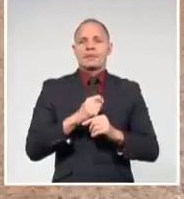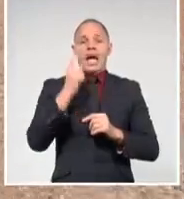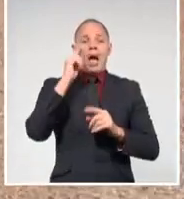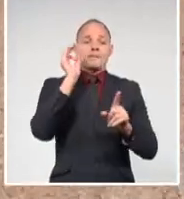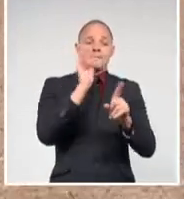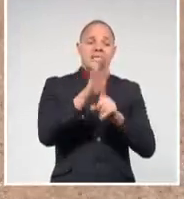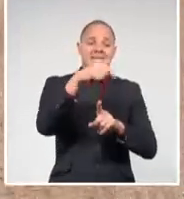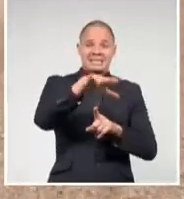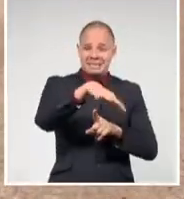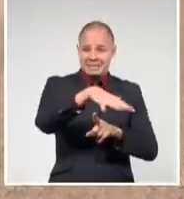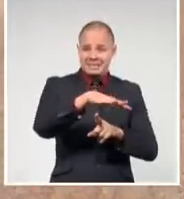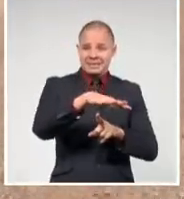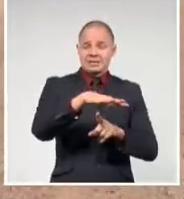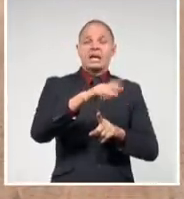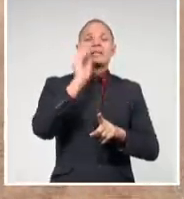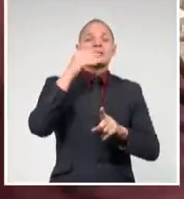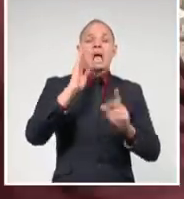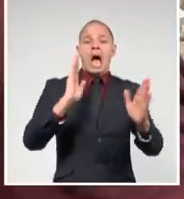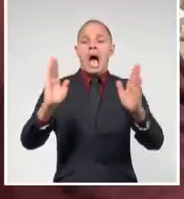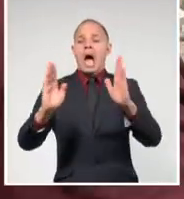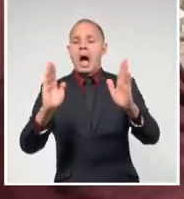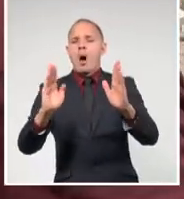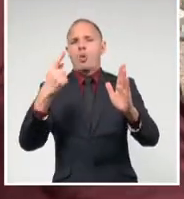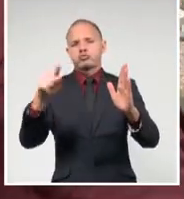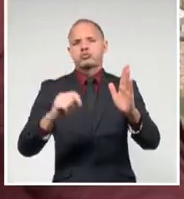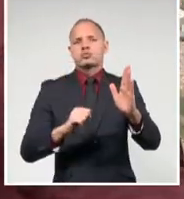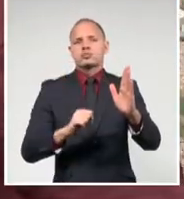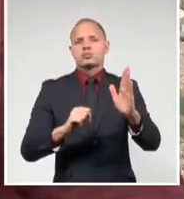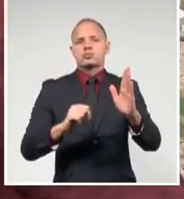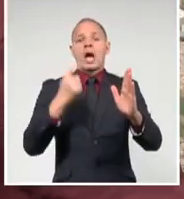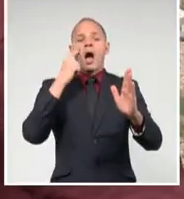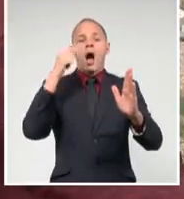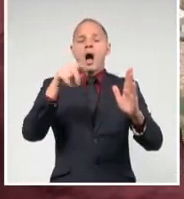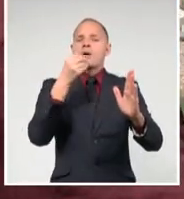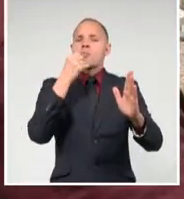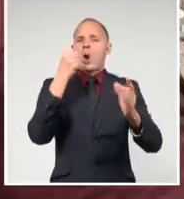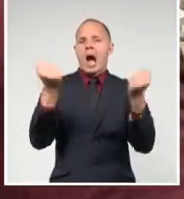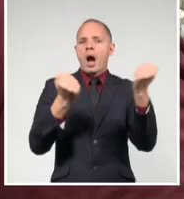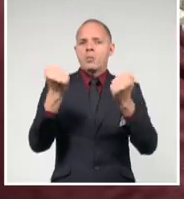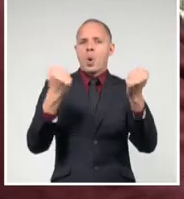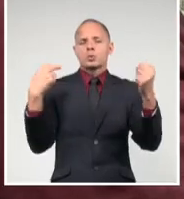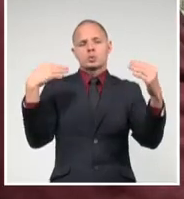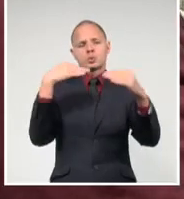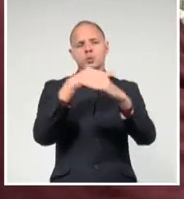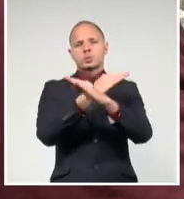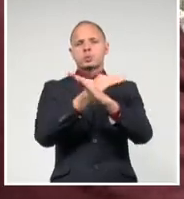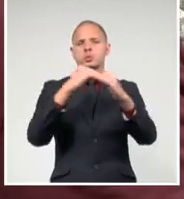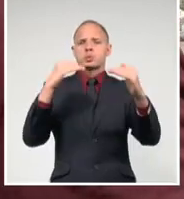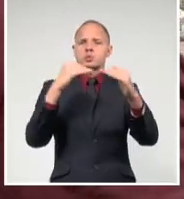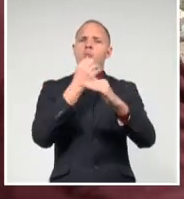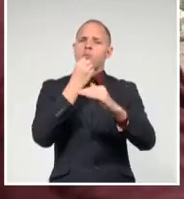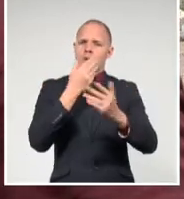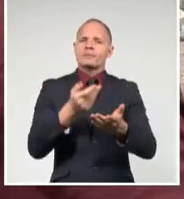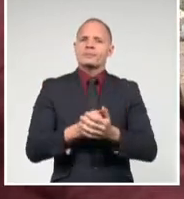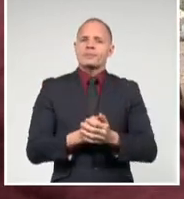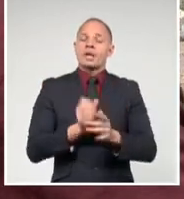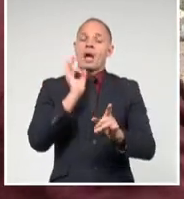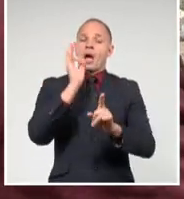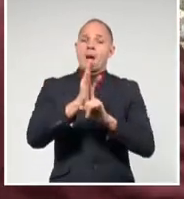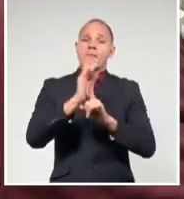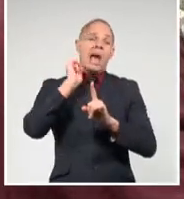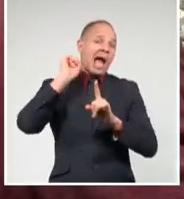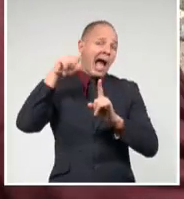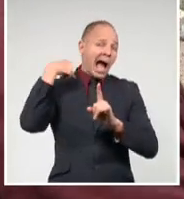María hasta el tramo Cayubín para mantener la transitabilidad en el vial para iniciar los trabajos en el próximo